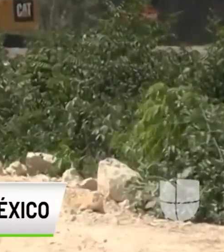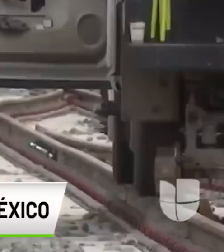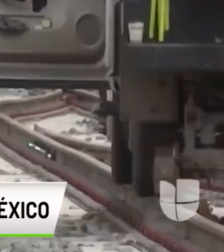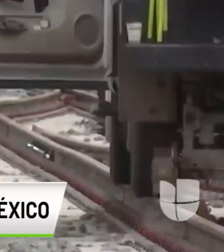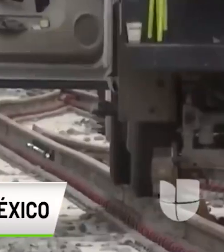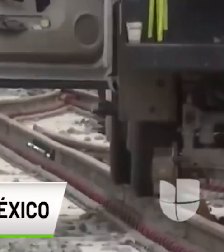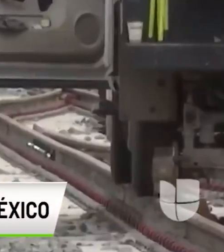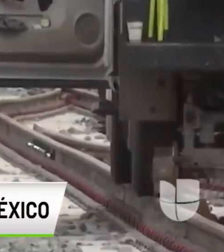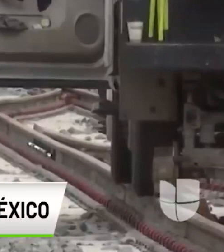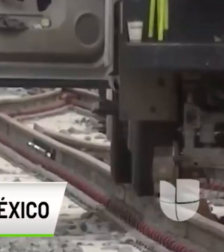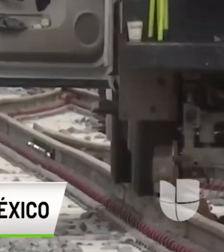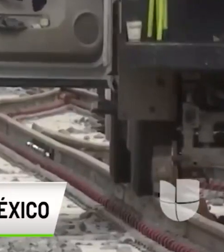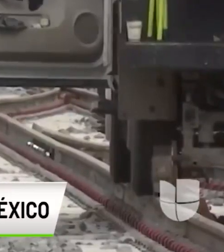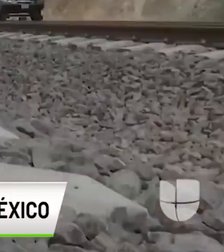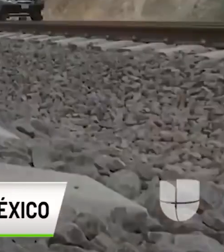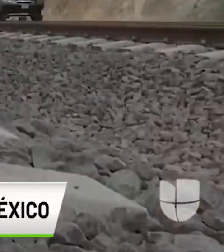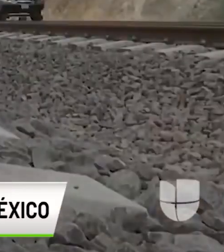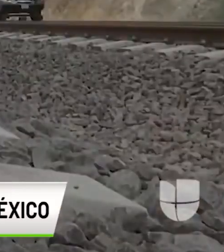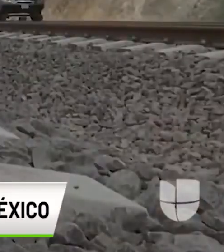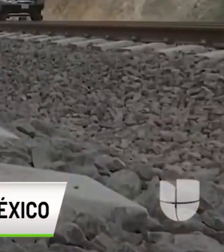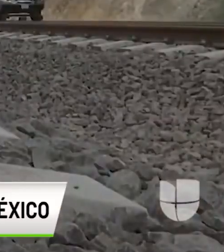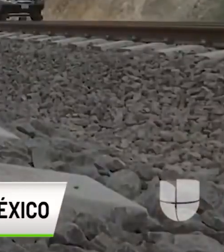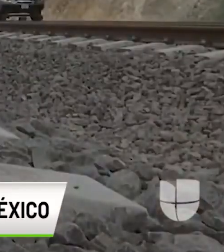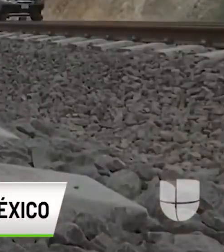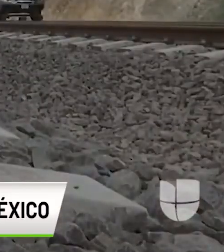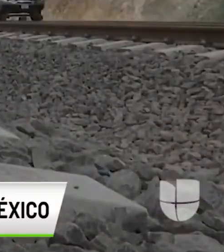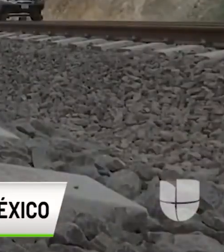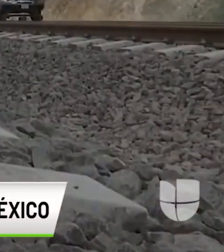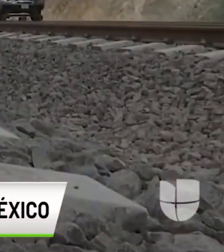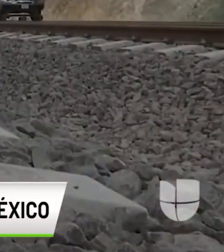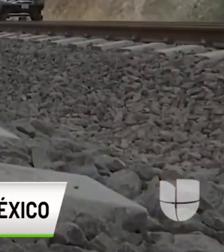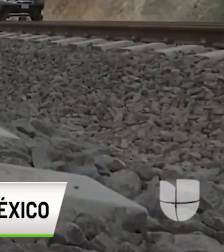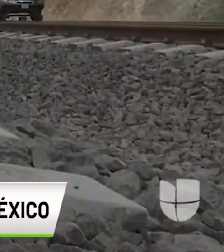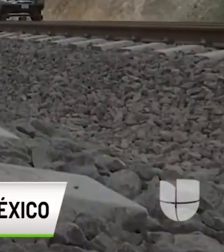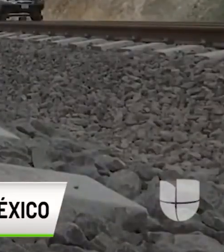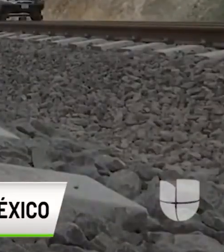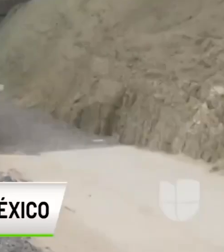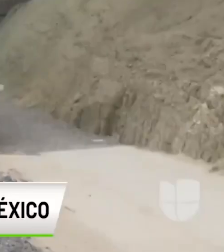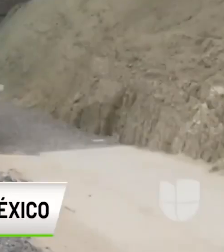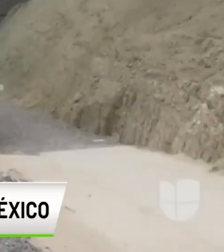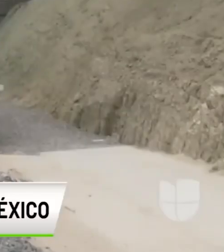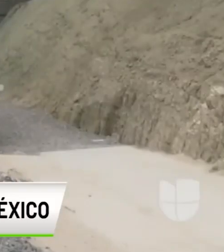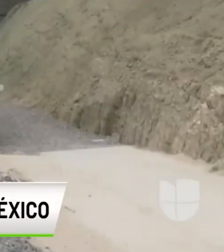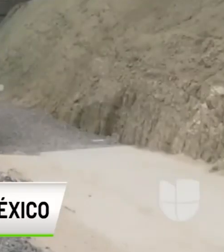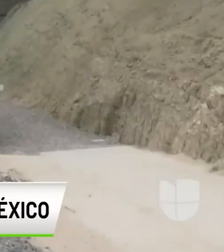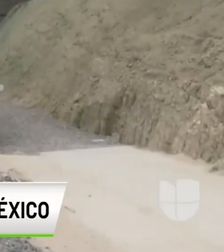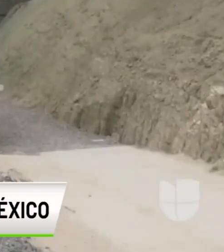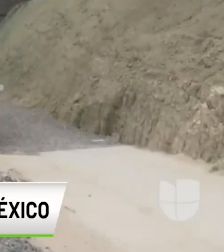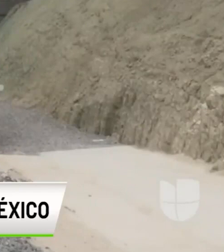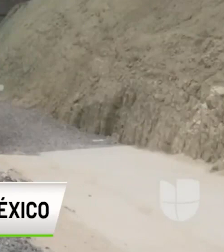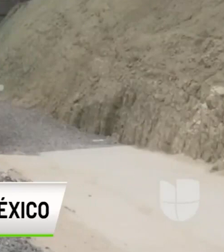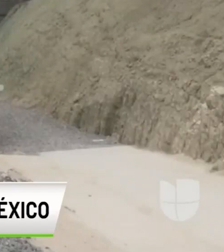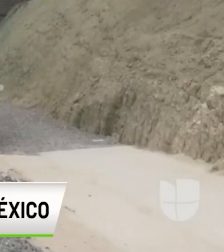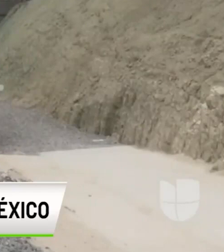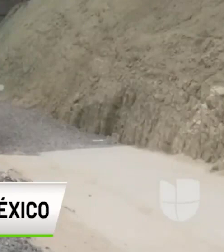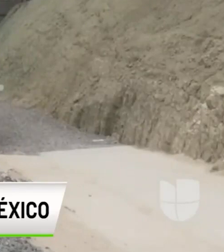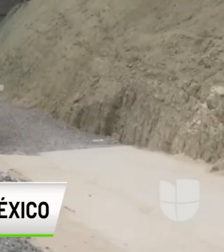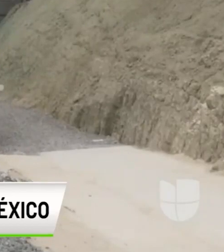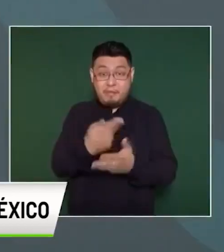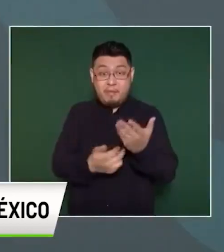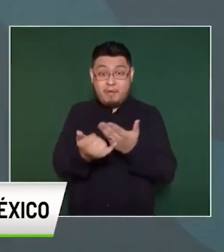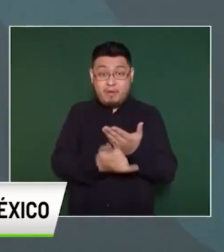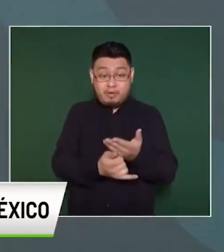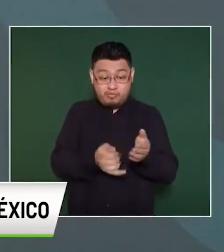este tramo implica adentrarse a la selva lo que genera un impacto ambiental en la que es considerada el segundo pulmón forestal de América